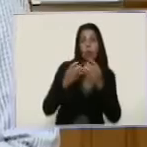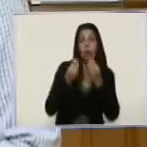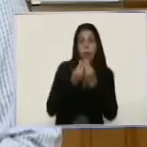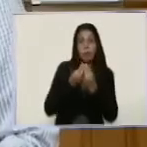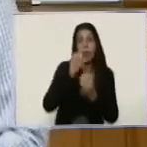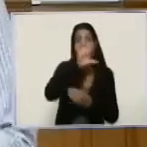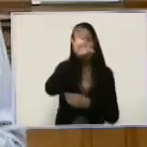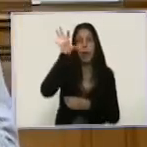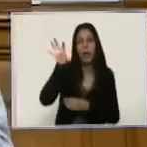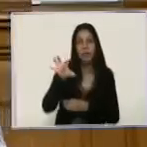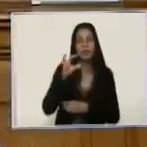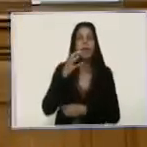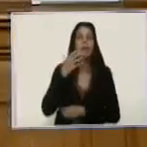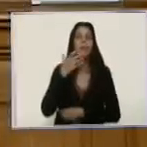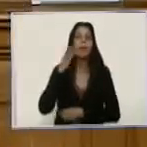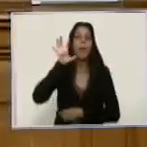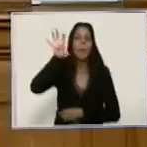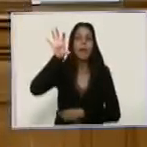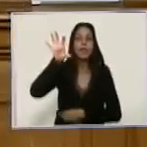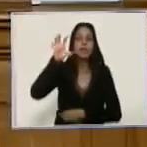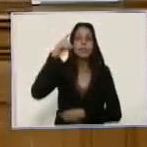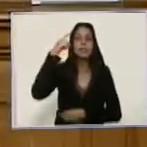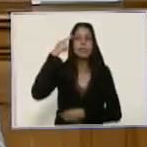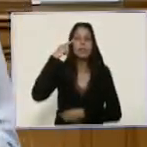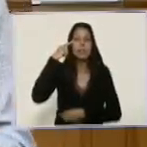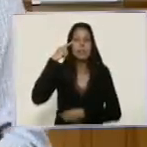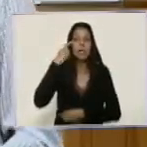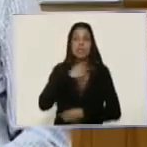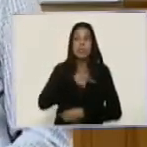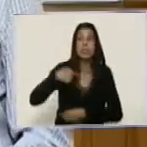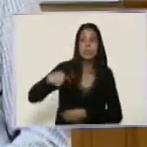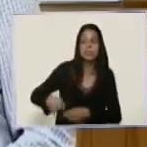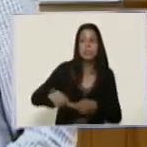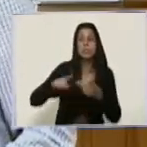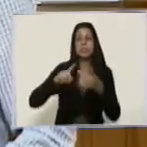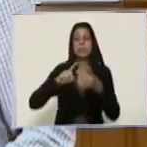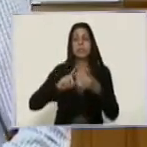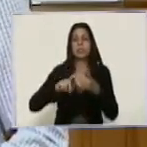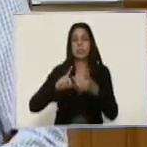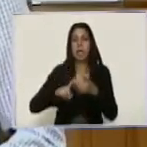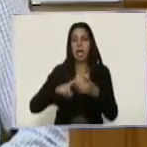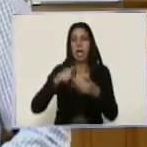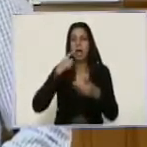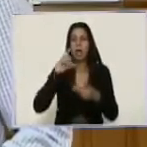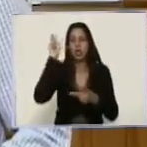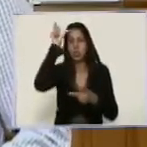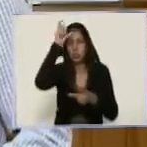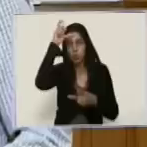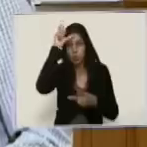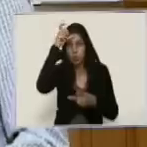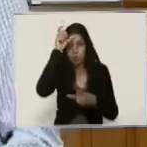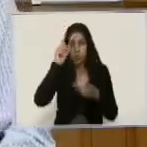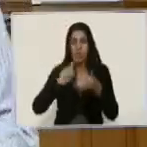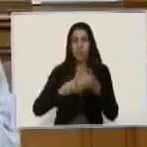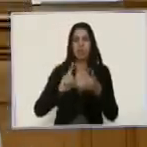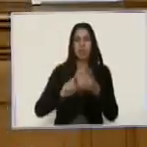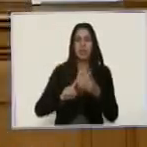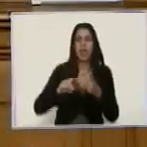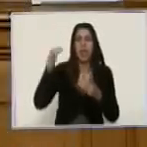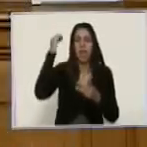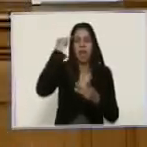la República Popular China, como Turquía, como Irán, como Cuba, etcétera,